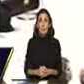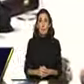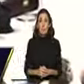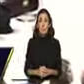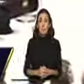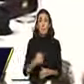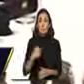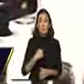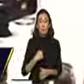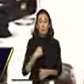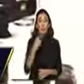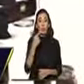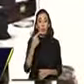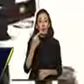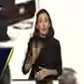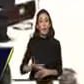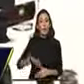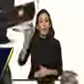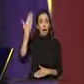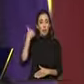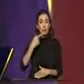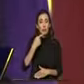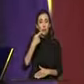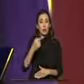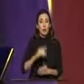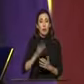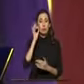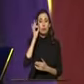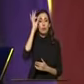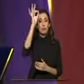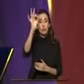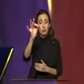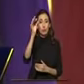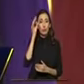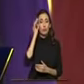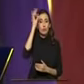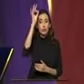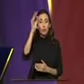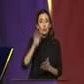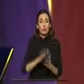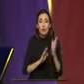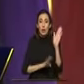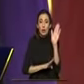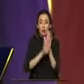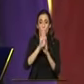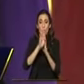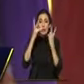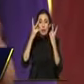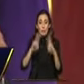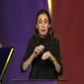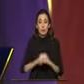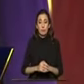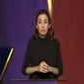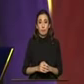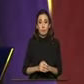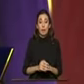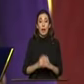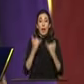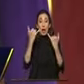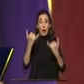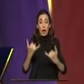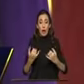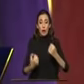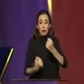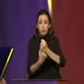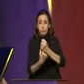Dije al inicio que vamos a hablar de futuro, que vamos a hablar de progreso y de prosperidad. Estamos consolidando